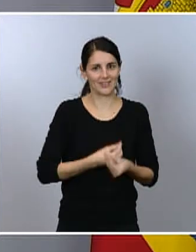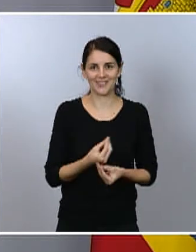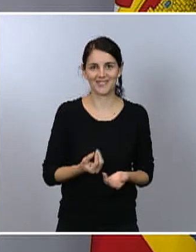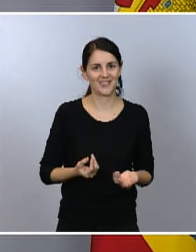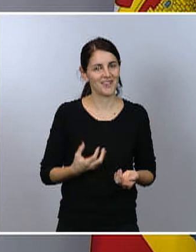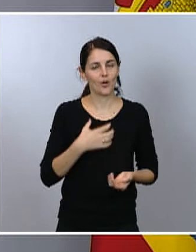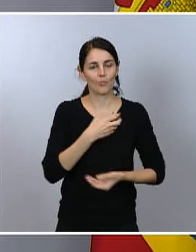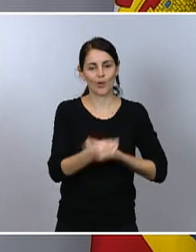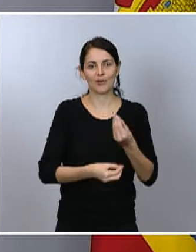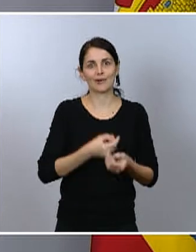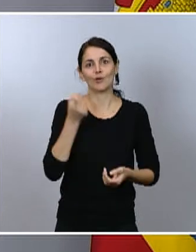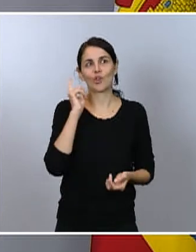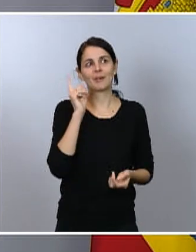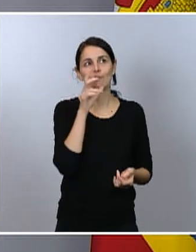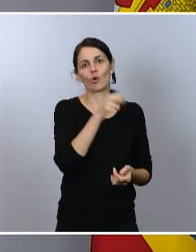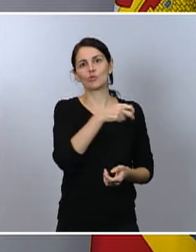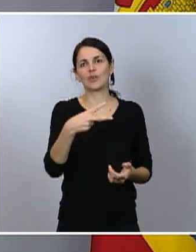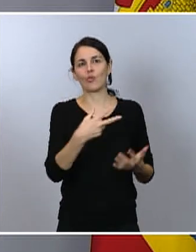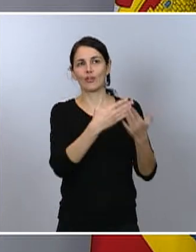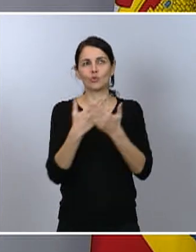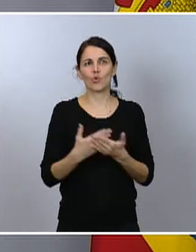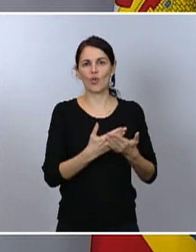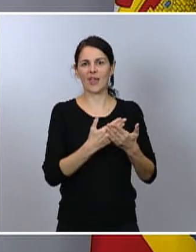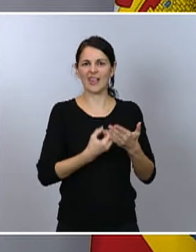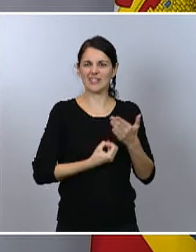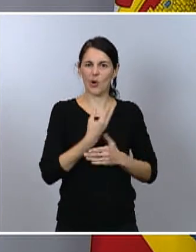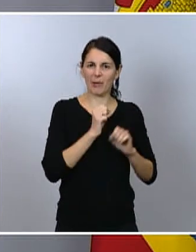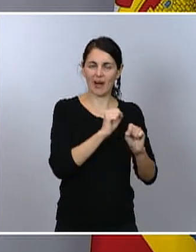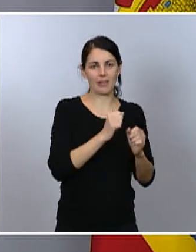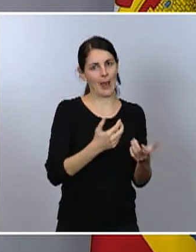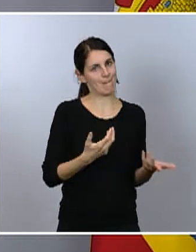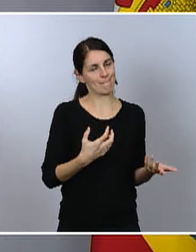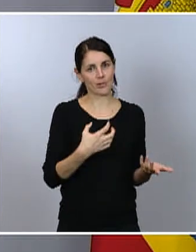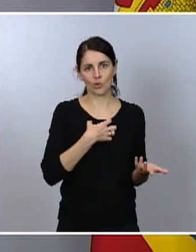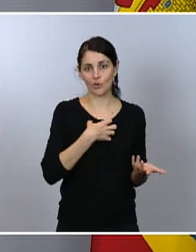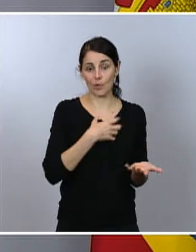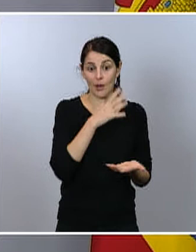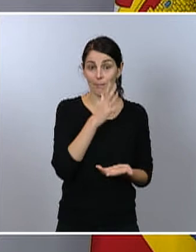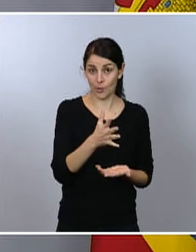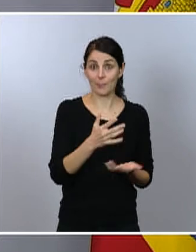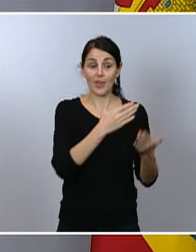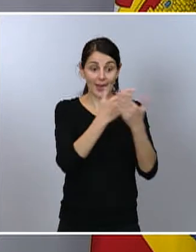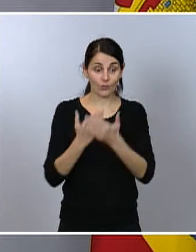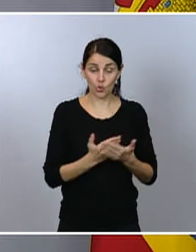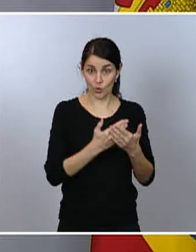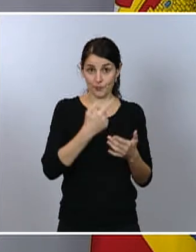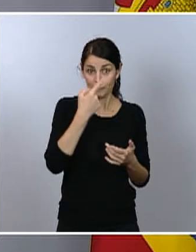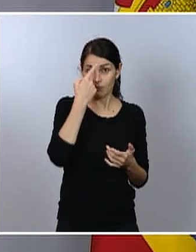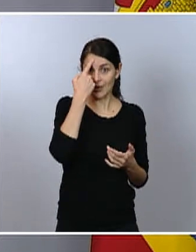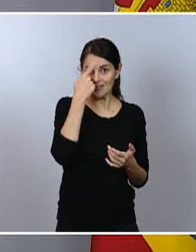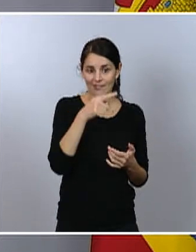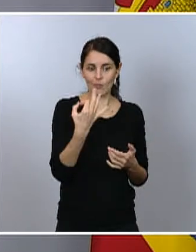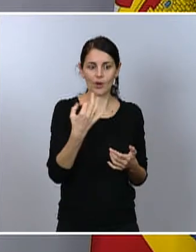estudio de seroprevalencia, porque el estudio muestra muy claramente, con todas las rondas que hemos hecho, cómo la tasa